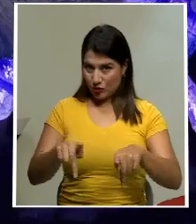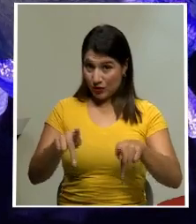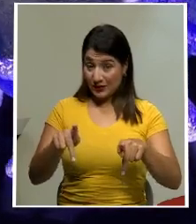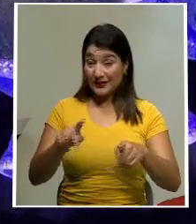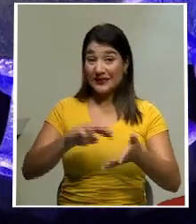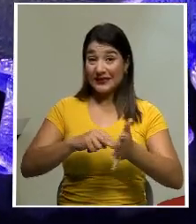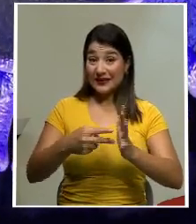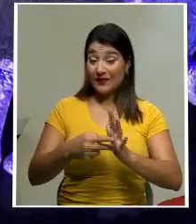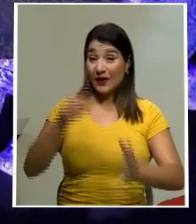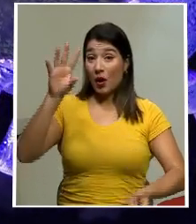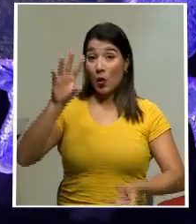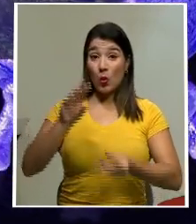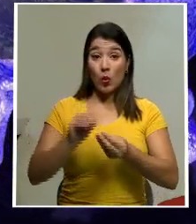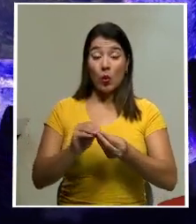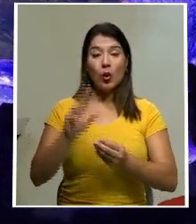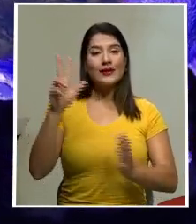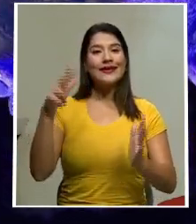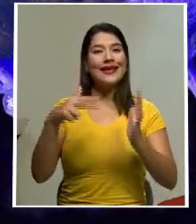total de